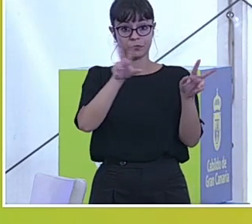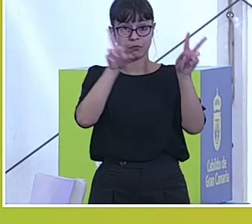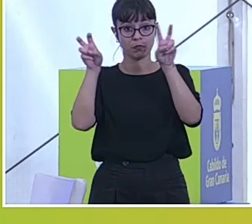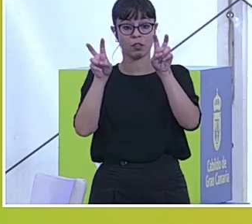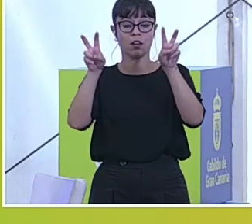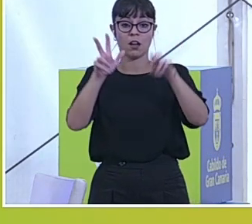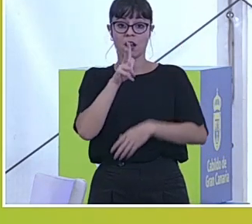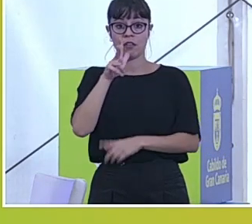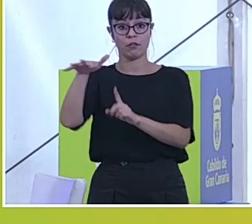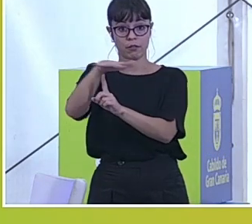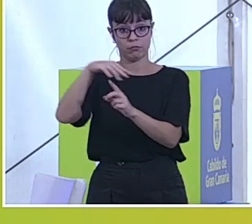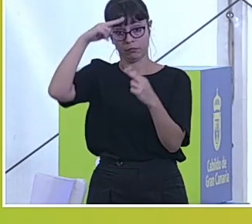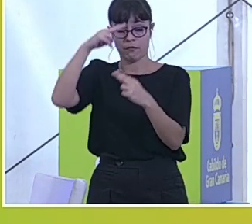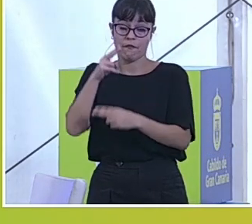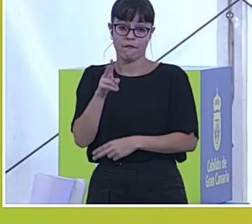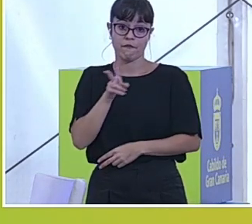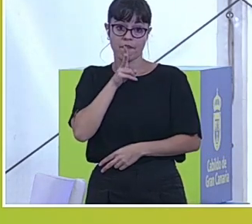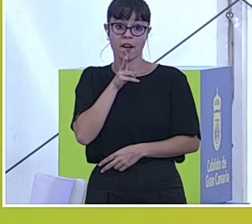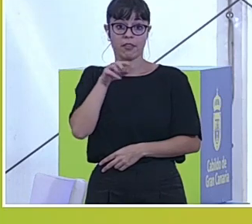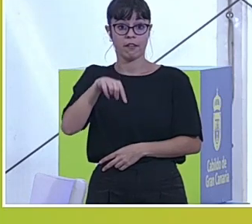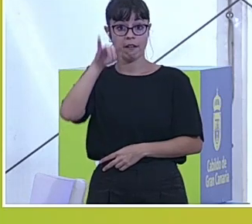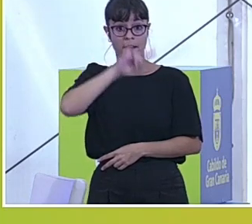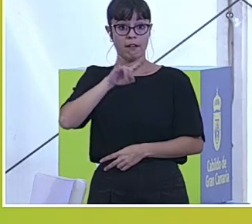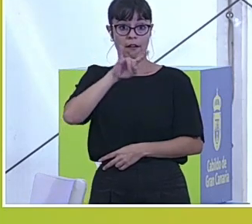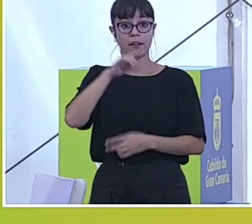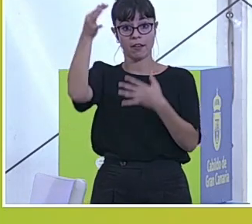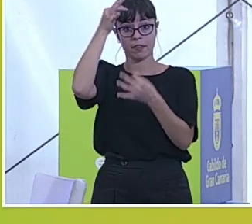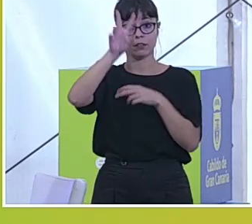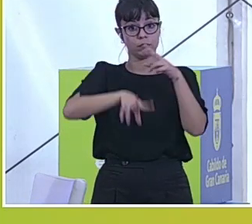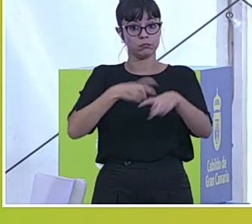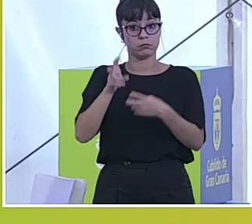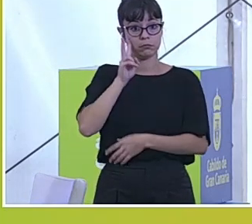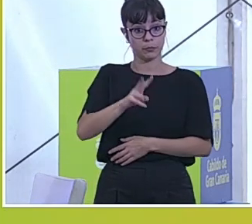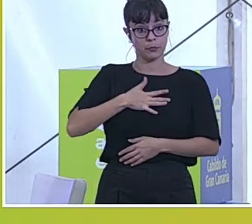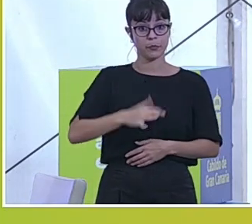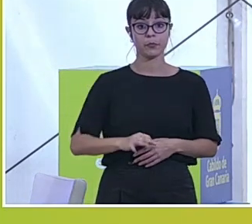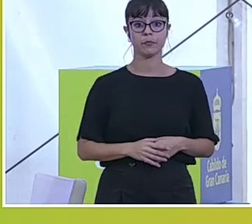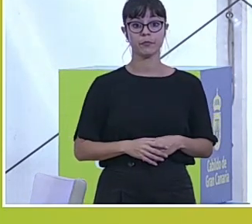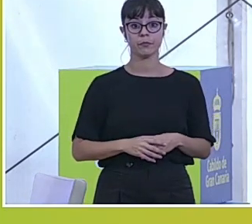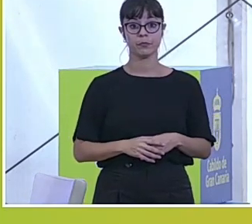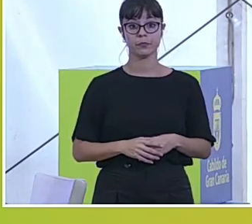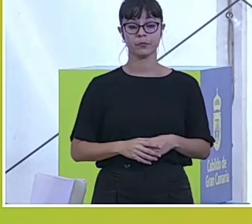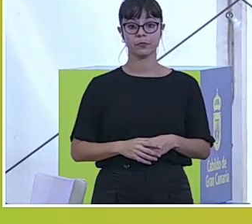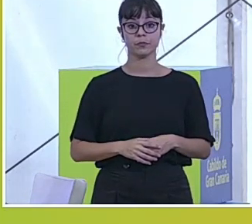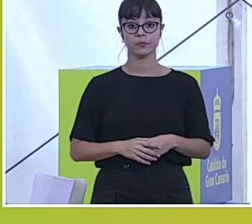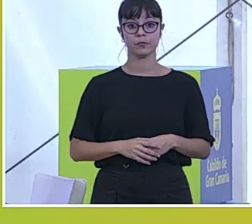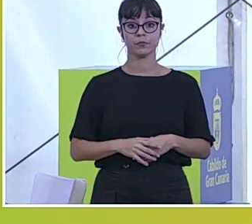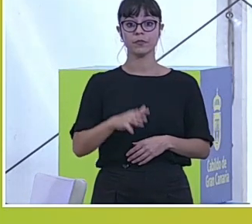de Canarias, ¿vale? Y ver los números actualizados, ¿ok? Y ahora otro proyecto en el que estamos